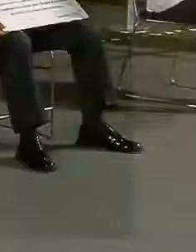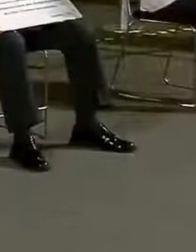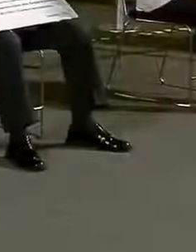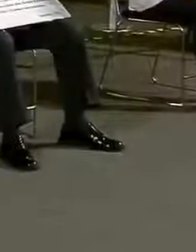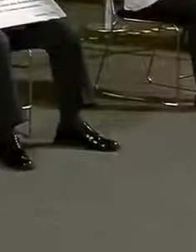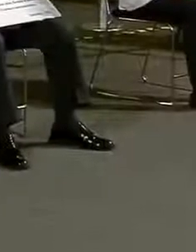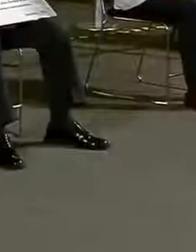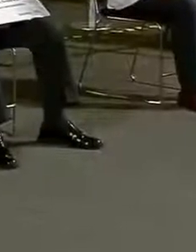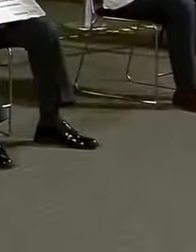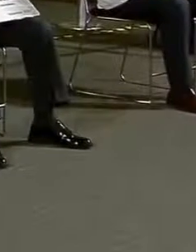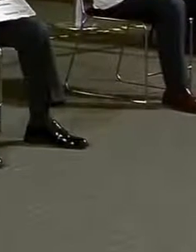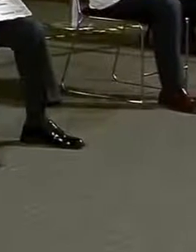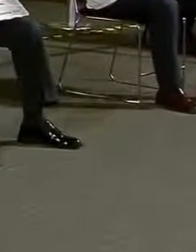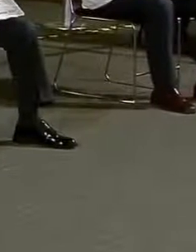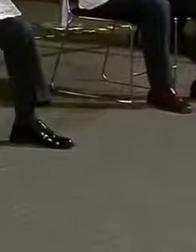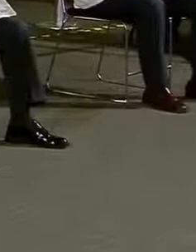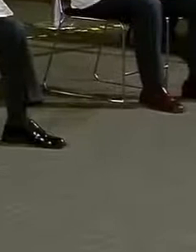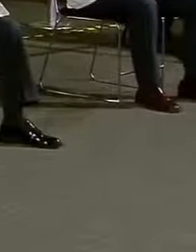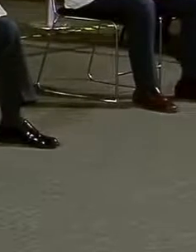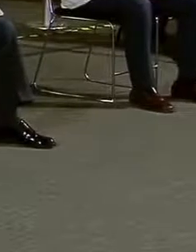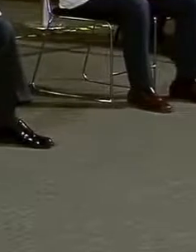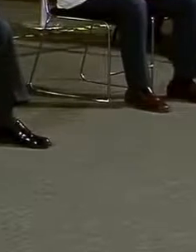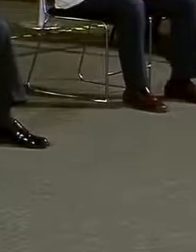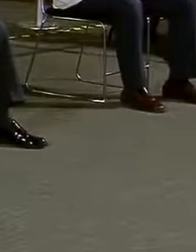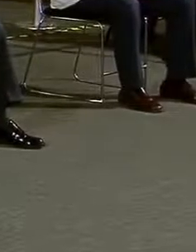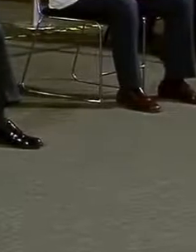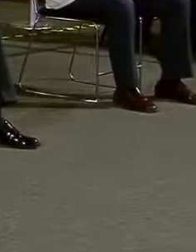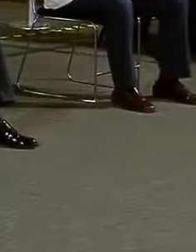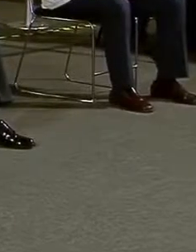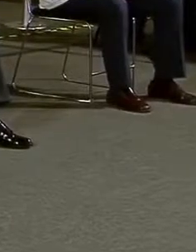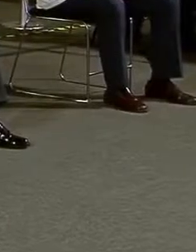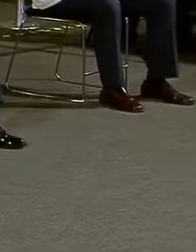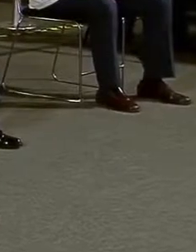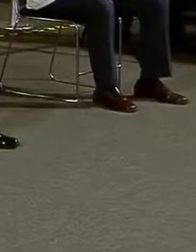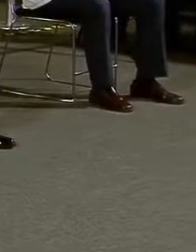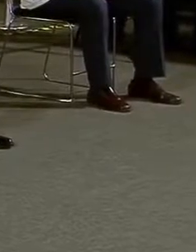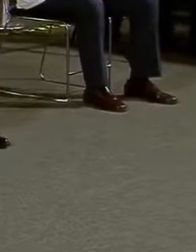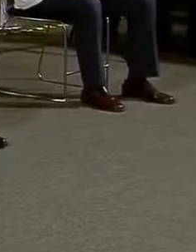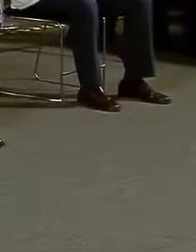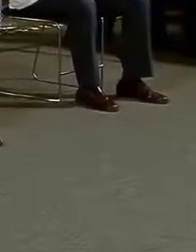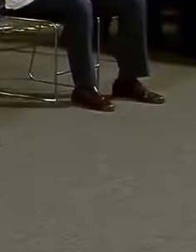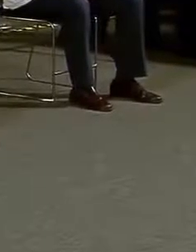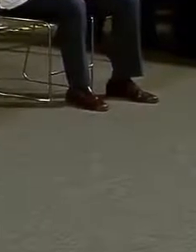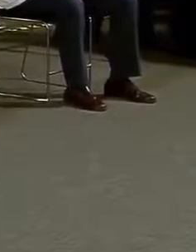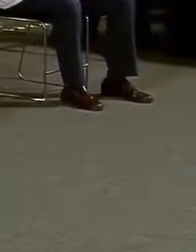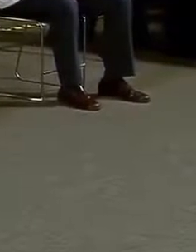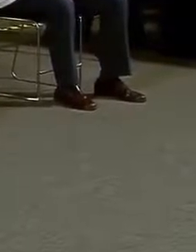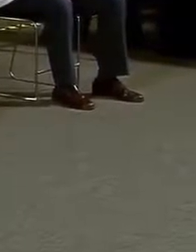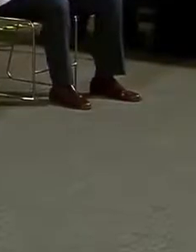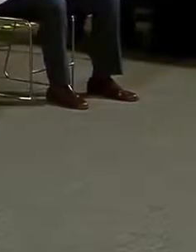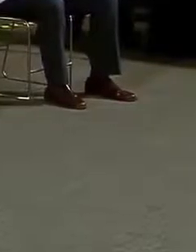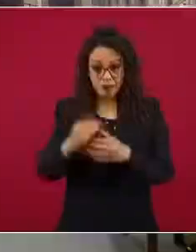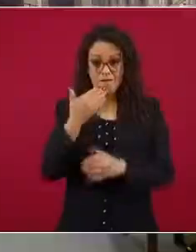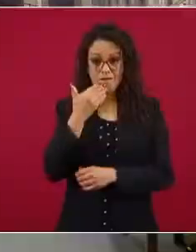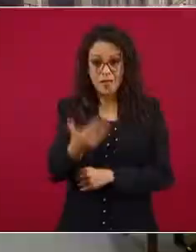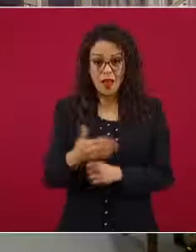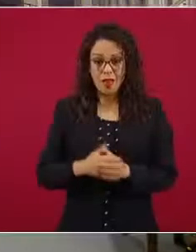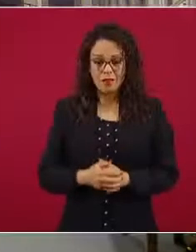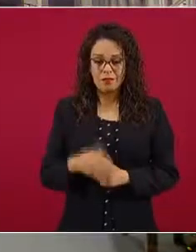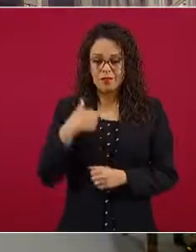el movimiento desde su nacimiento, y si estaría de acuerdo, más bien si considera que sí comparten estos ideales y principios. Pues no me quiero meter en